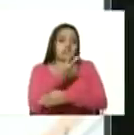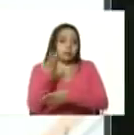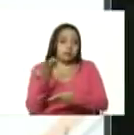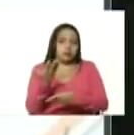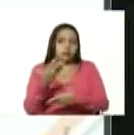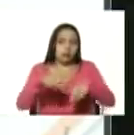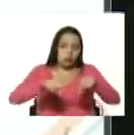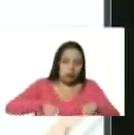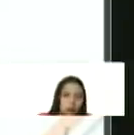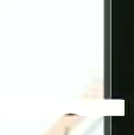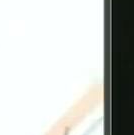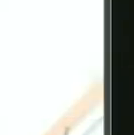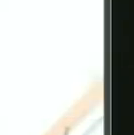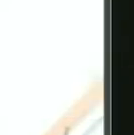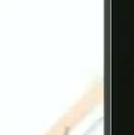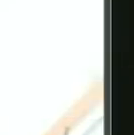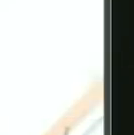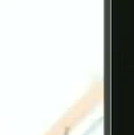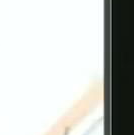Carlos Vecchio,